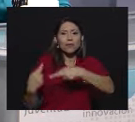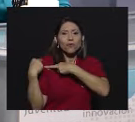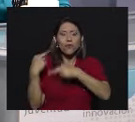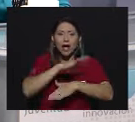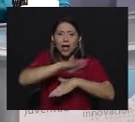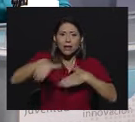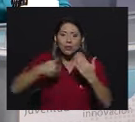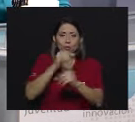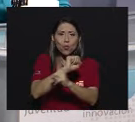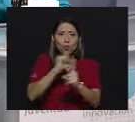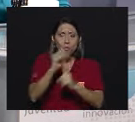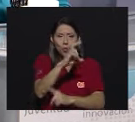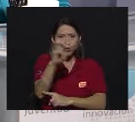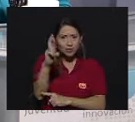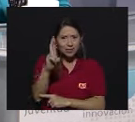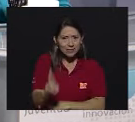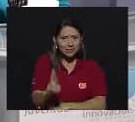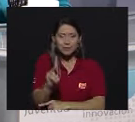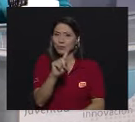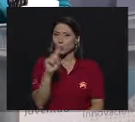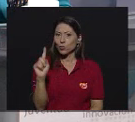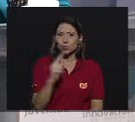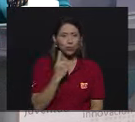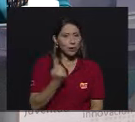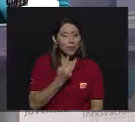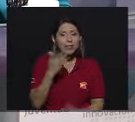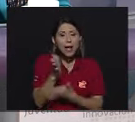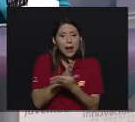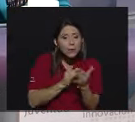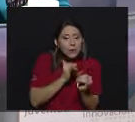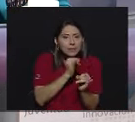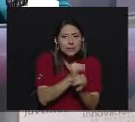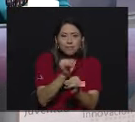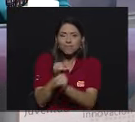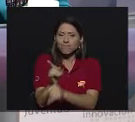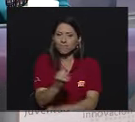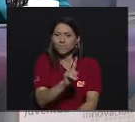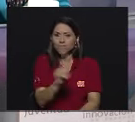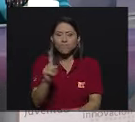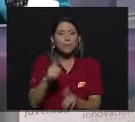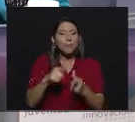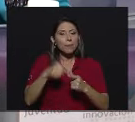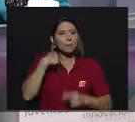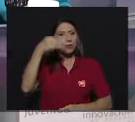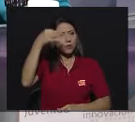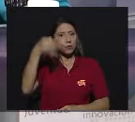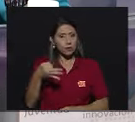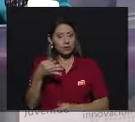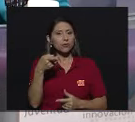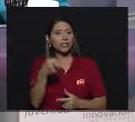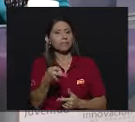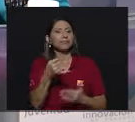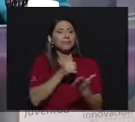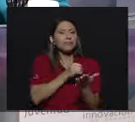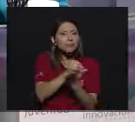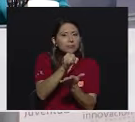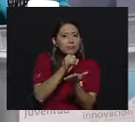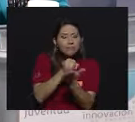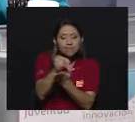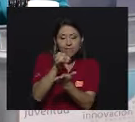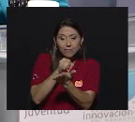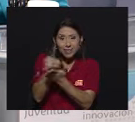que corresponde a toda la sociedad costarricense y no solamente a ciertas instancias. Entonces considero que en este caso